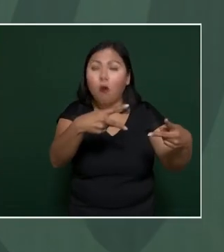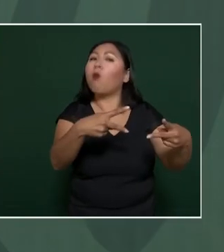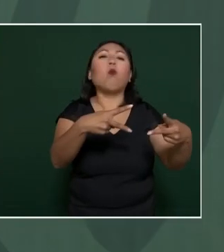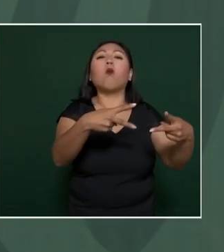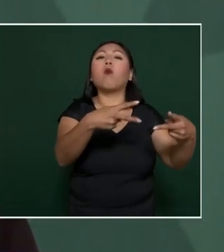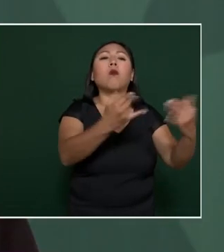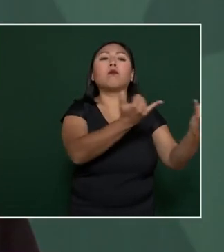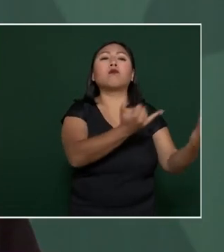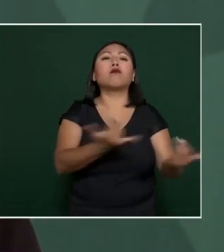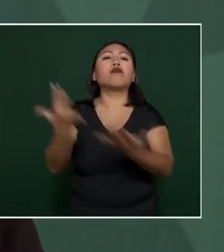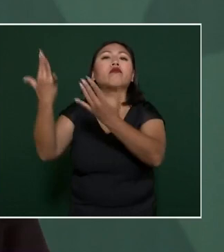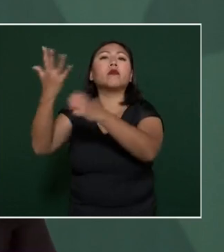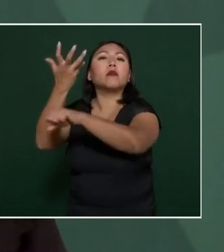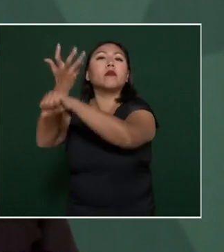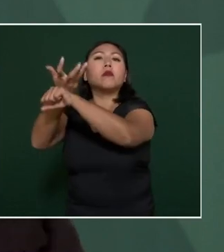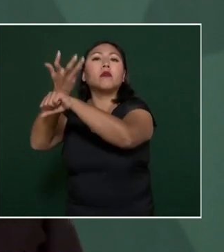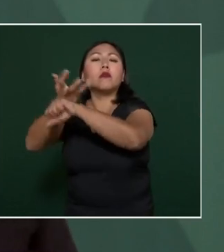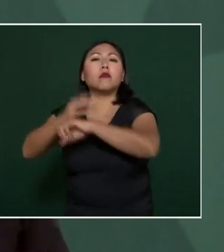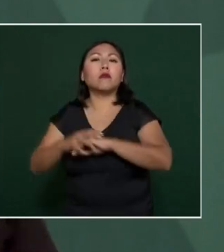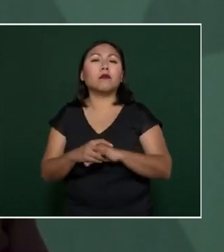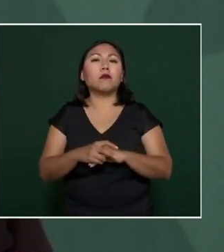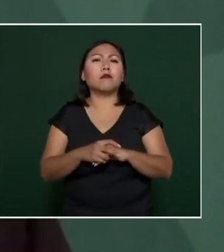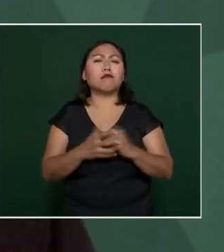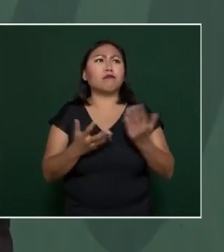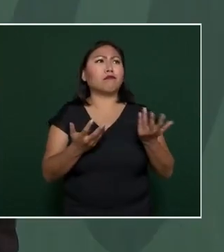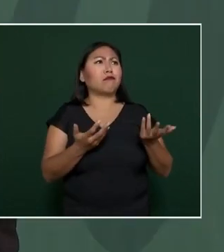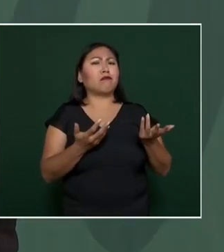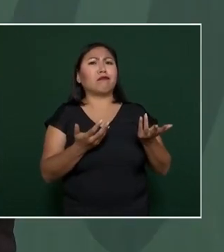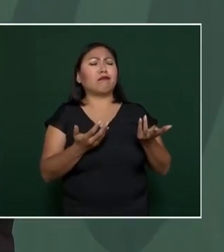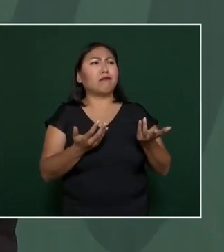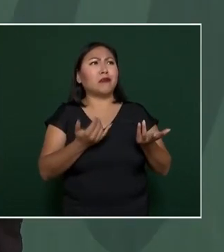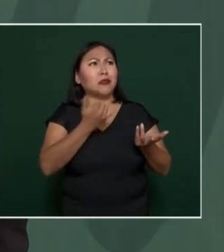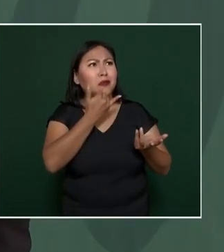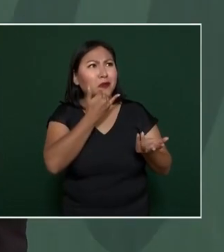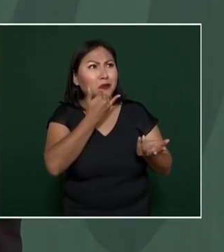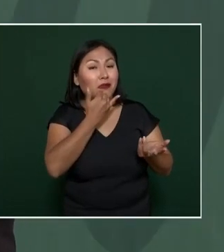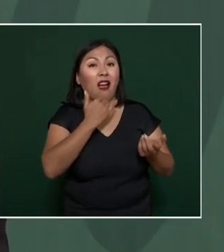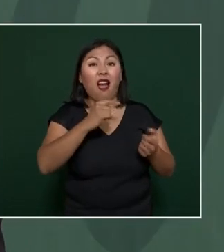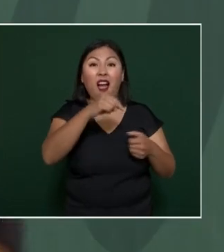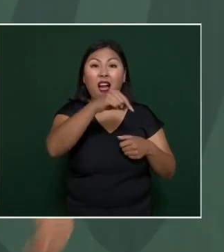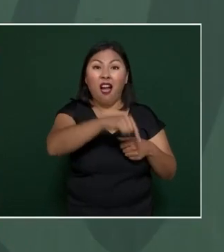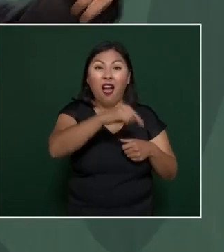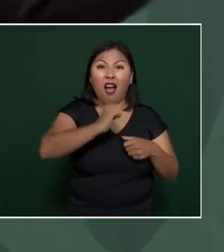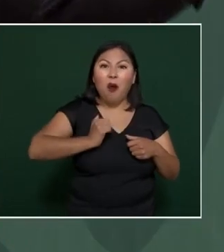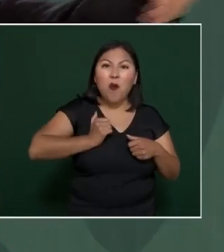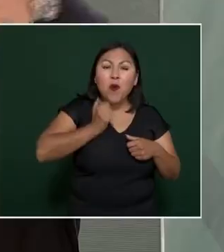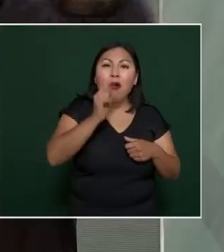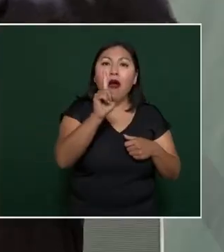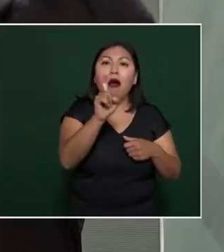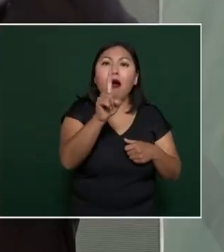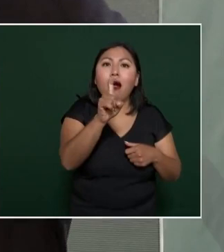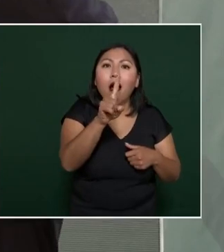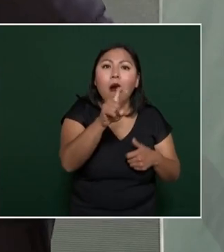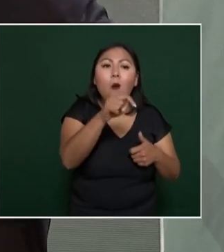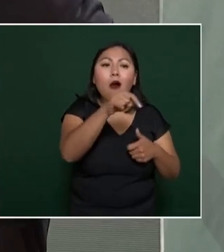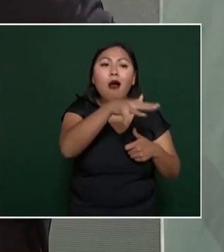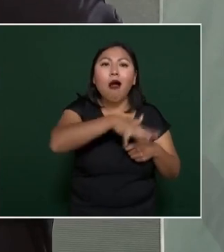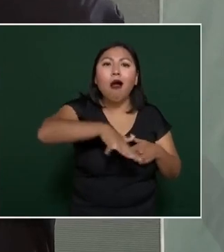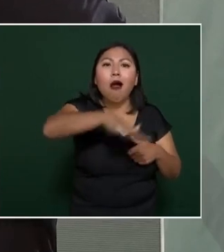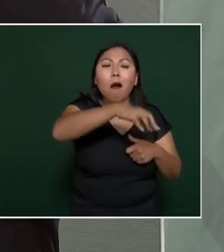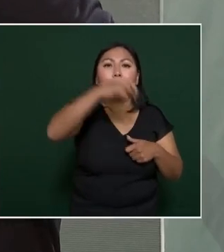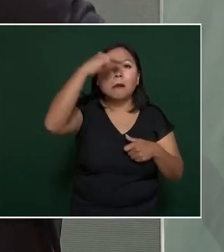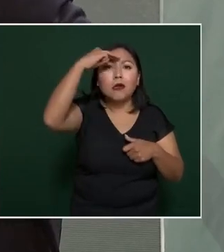Unidos no se iba a consumir cerveza o sea esto lo digo porque